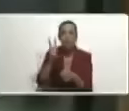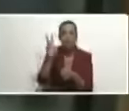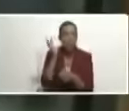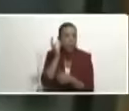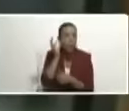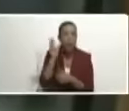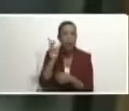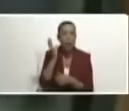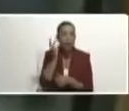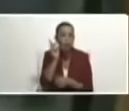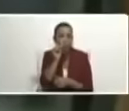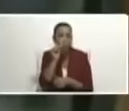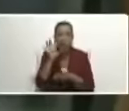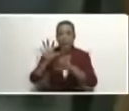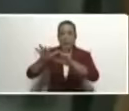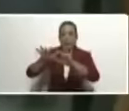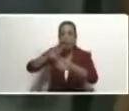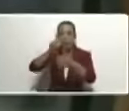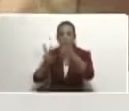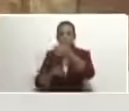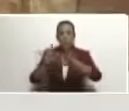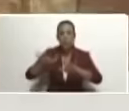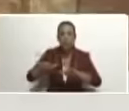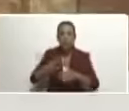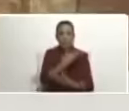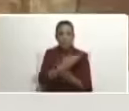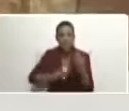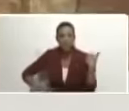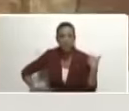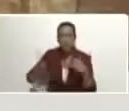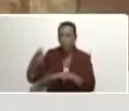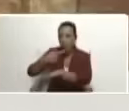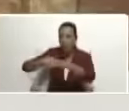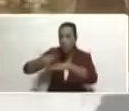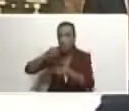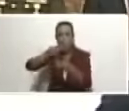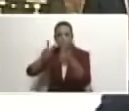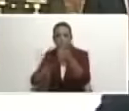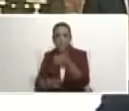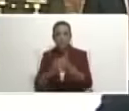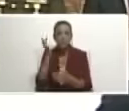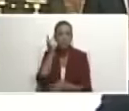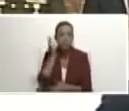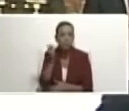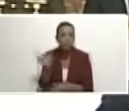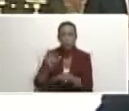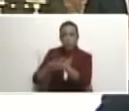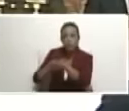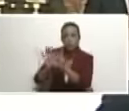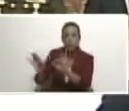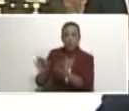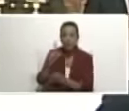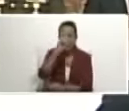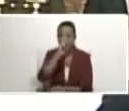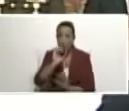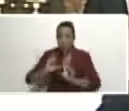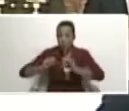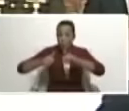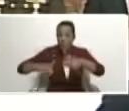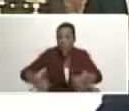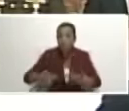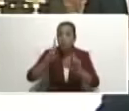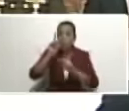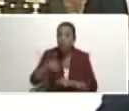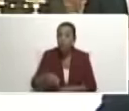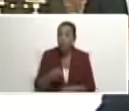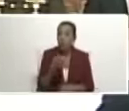diputadas, secretarias, subsecretarios, vicepresidentes de gobierno, vicepresidenta. Este año 2024 también